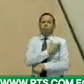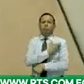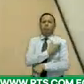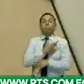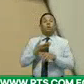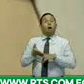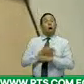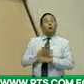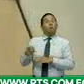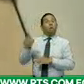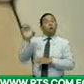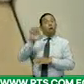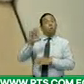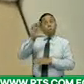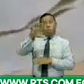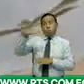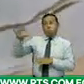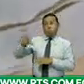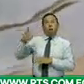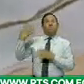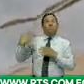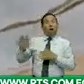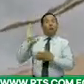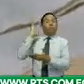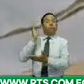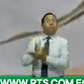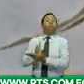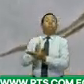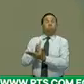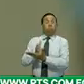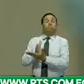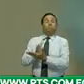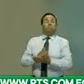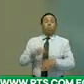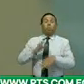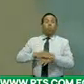constatado efectos adversos inesperados en algunos pacientes, informó Marilyn.